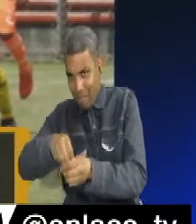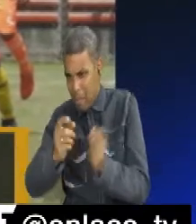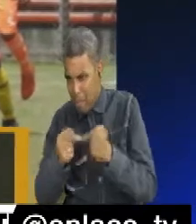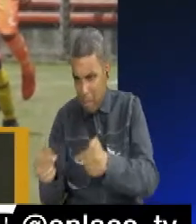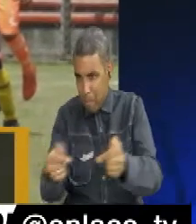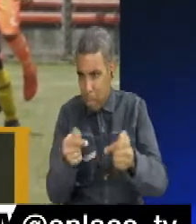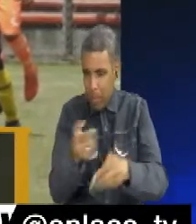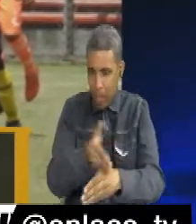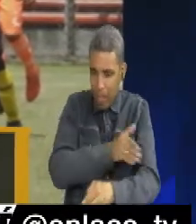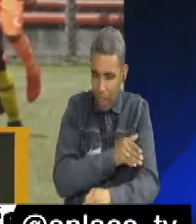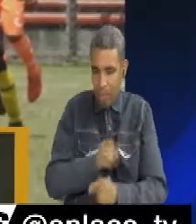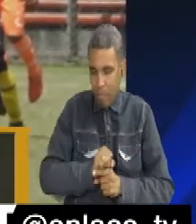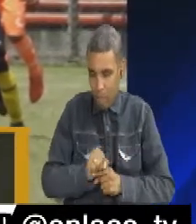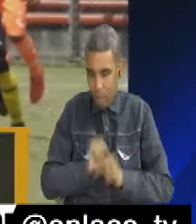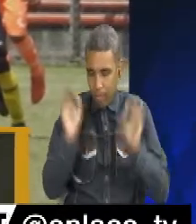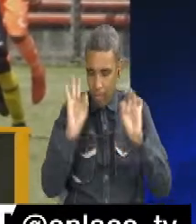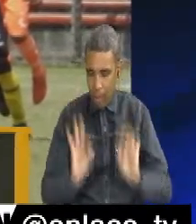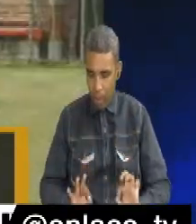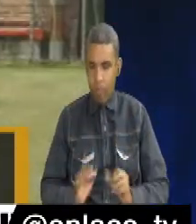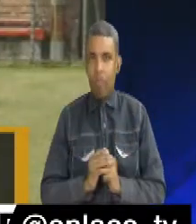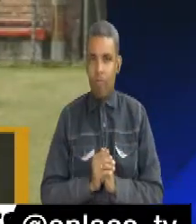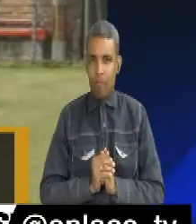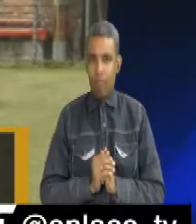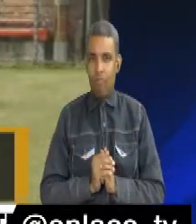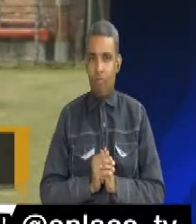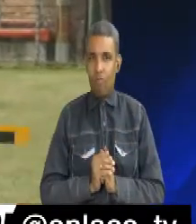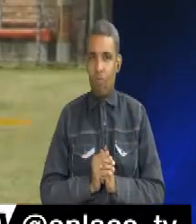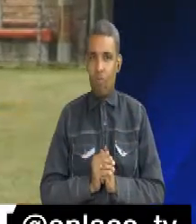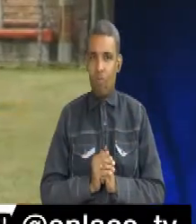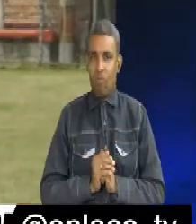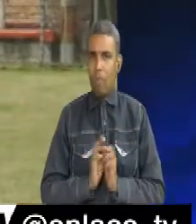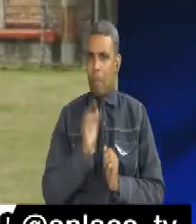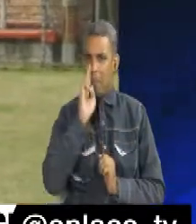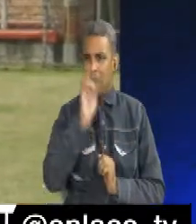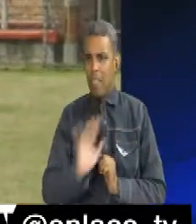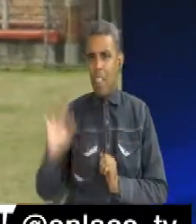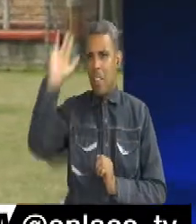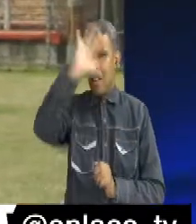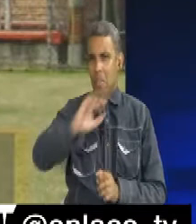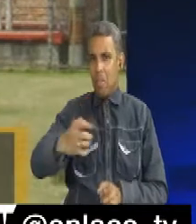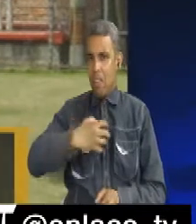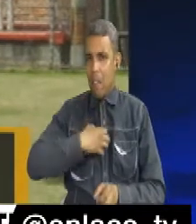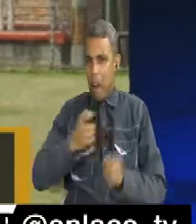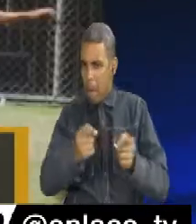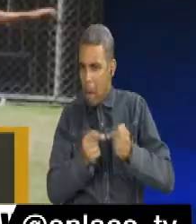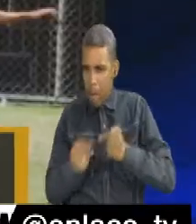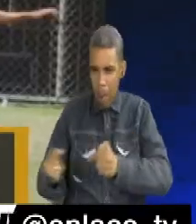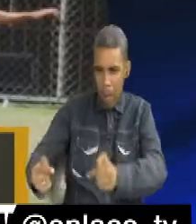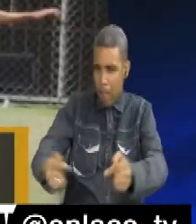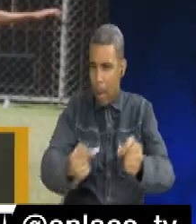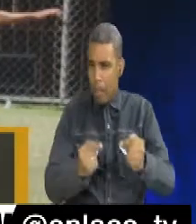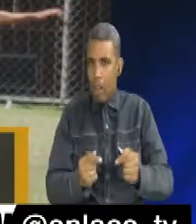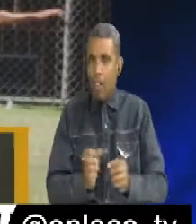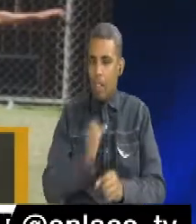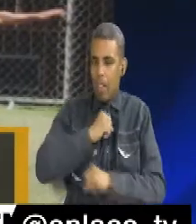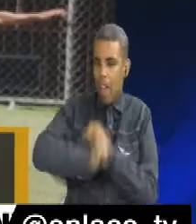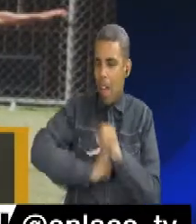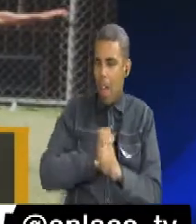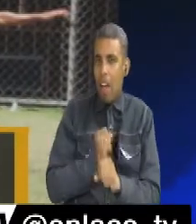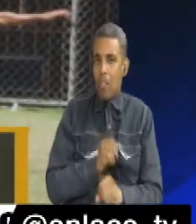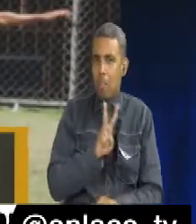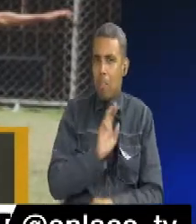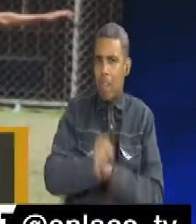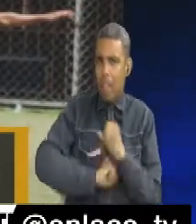Juvenil de la Federación Colombiana de Fútbol es el torneo que se disputan a nivel nacional las inferiores de los equipos profesionales, entre los que se encuentra Alianza